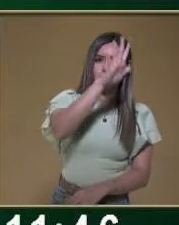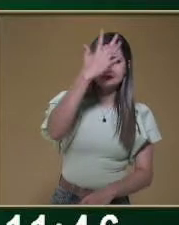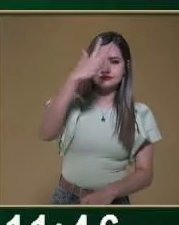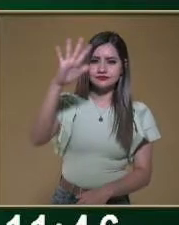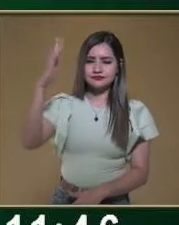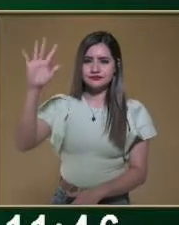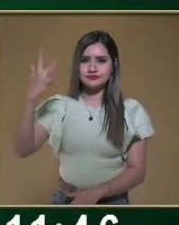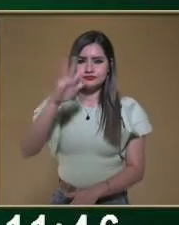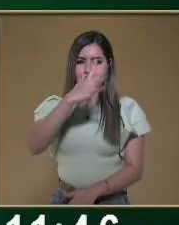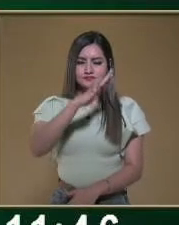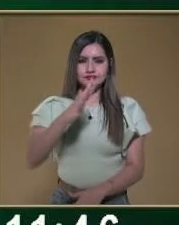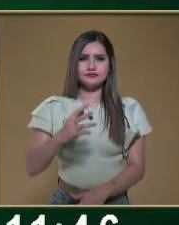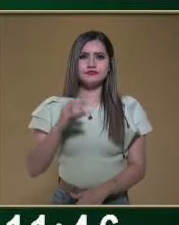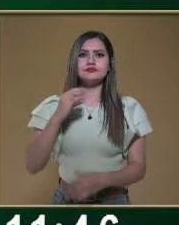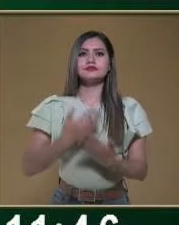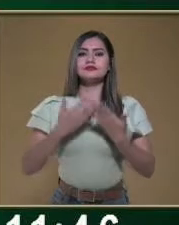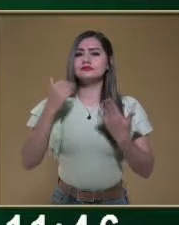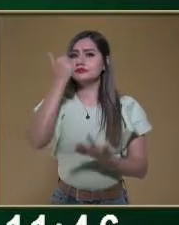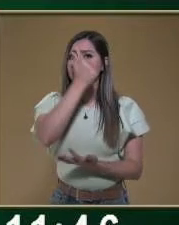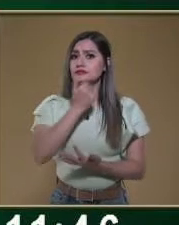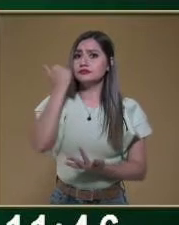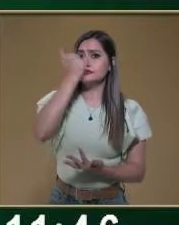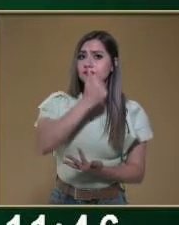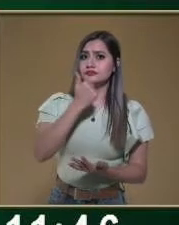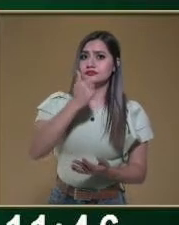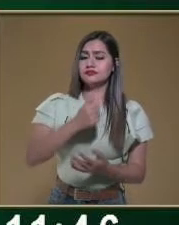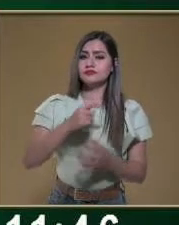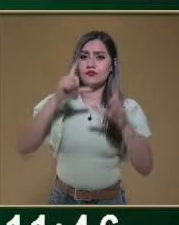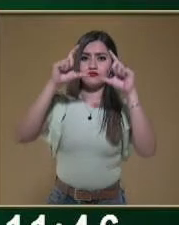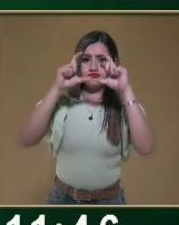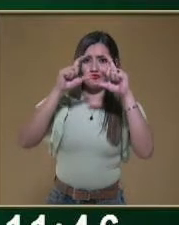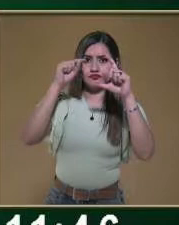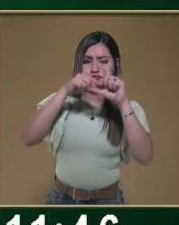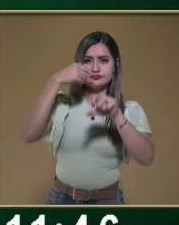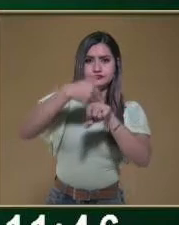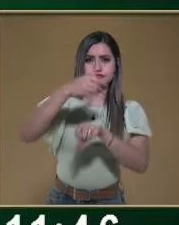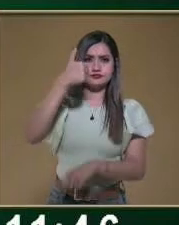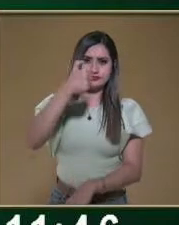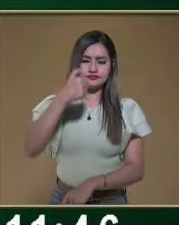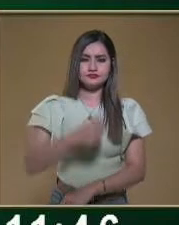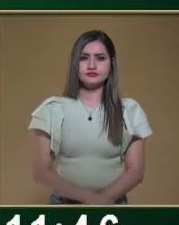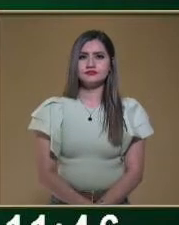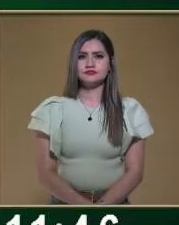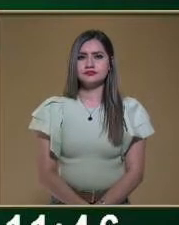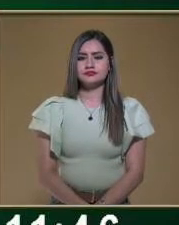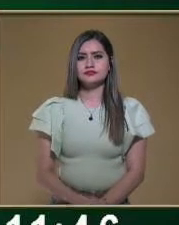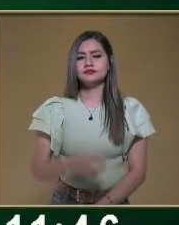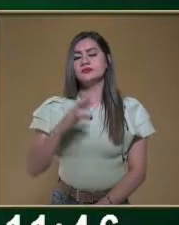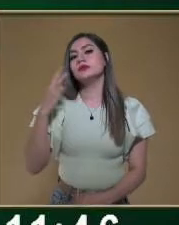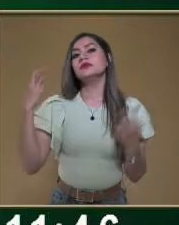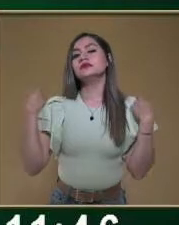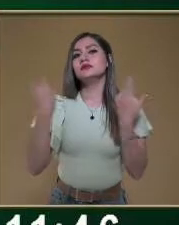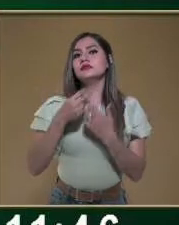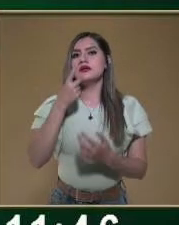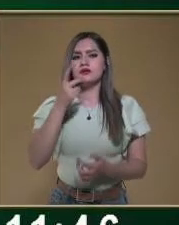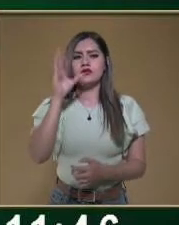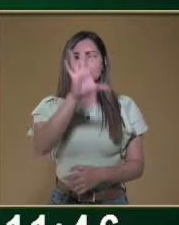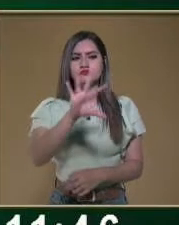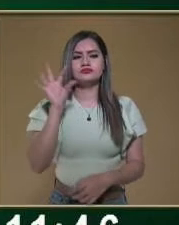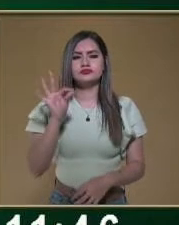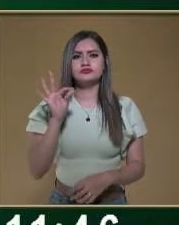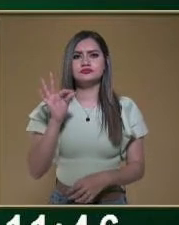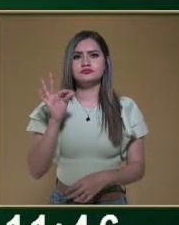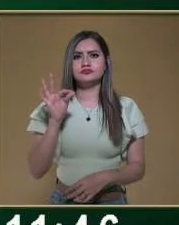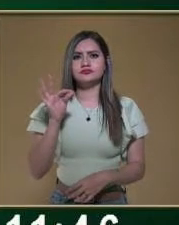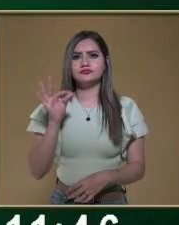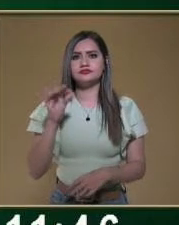entonces Marisol, la tarjeta que tiene es la tarjeta del 6. Y la maestra le indicó que marcara todos los números que iniciaran en